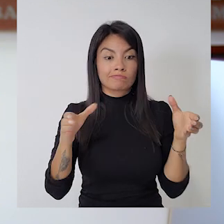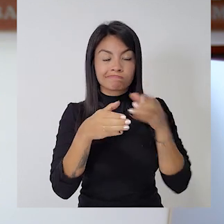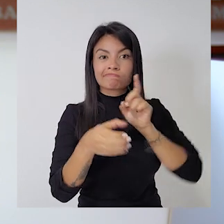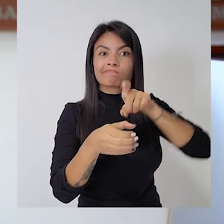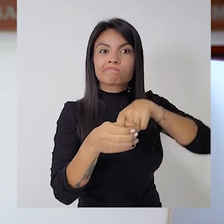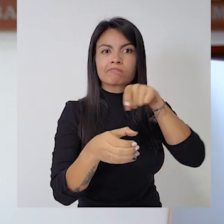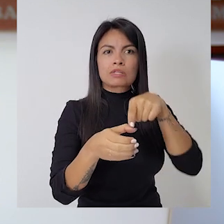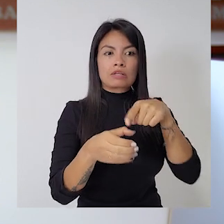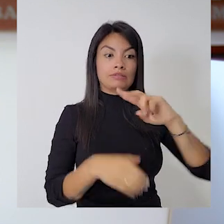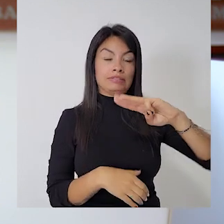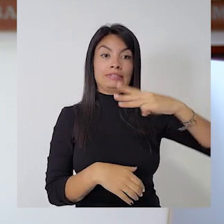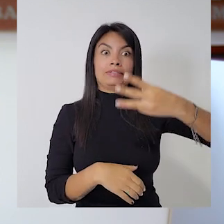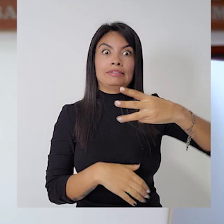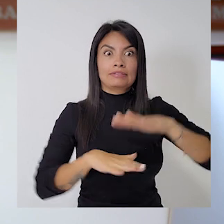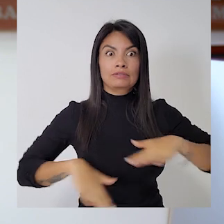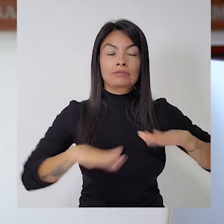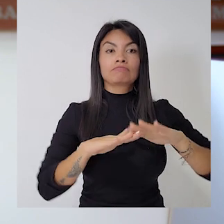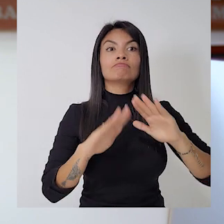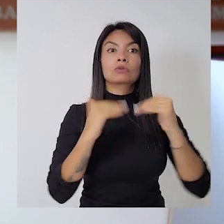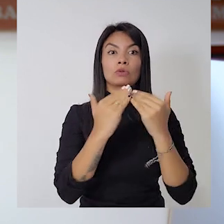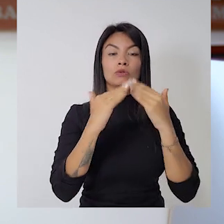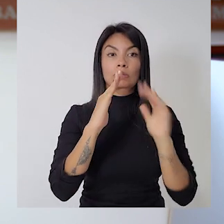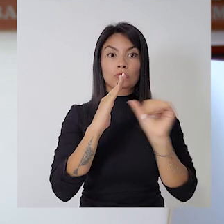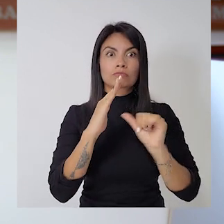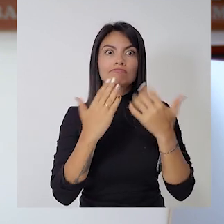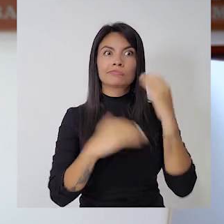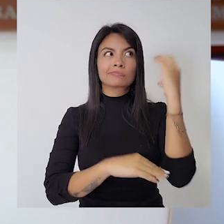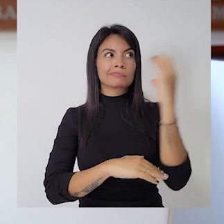internacional y el segundo en Colombia de una